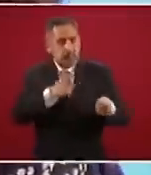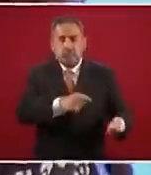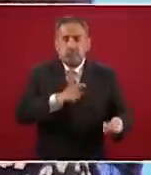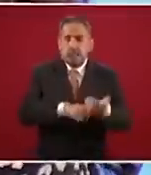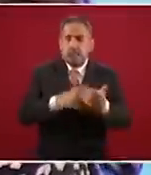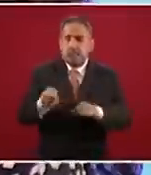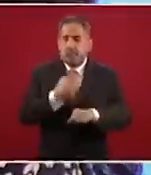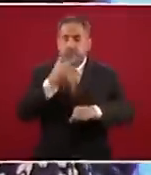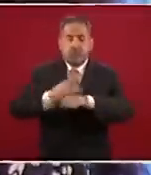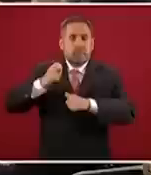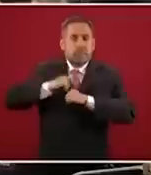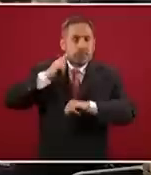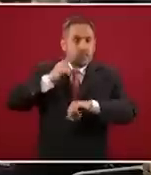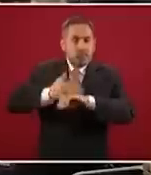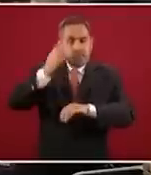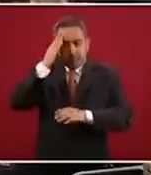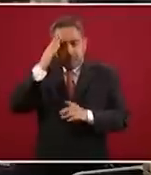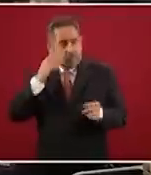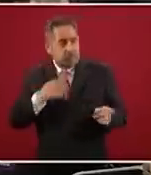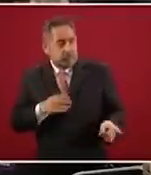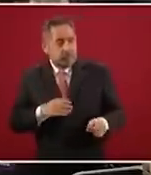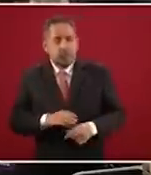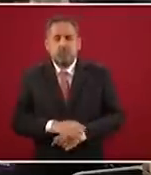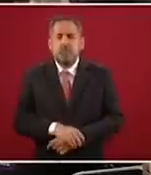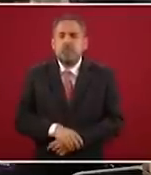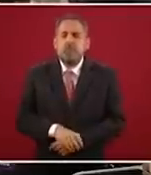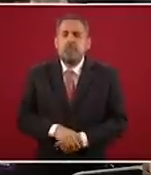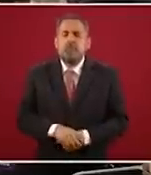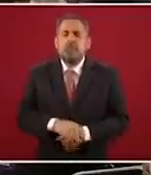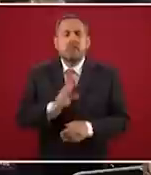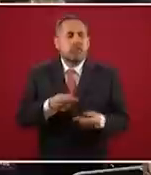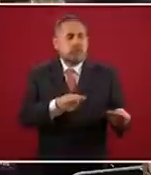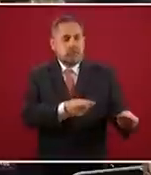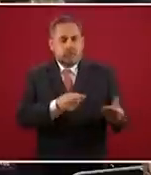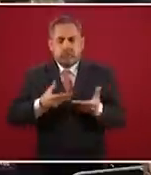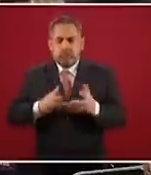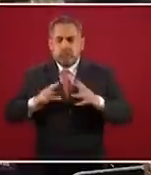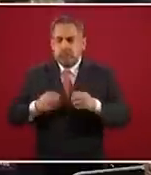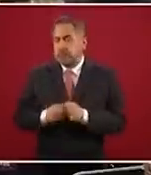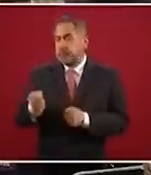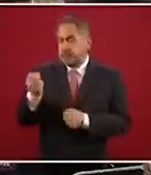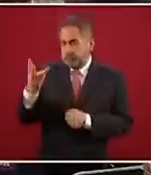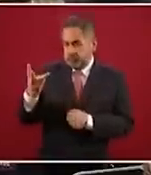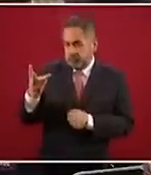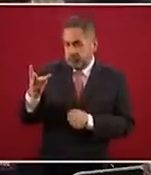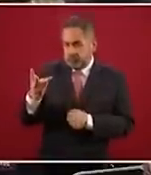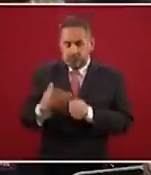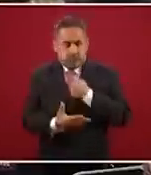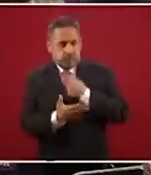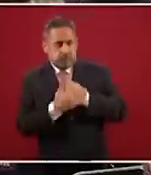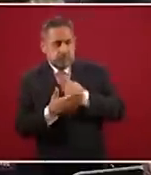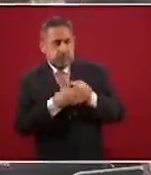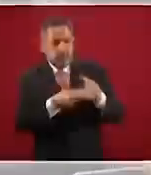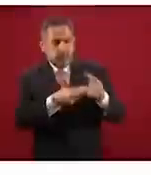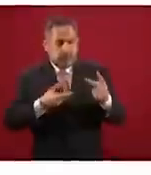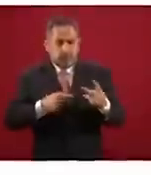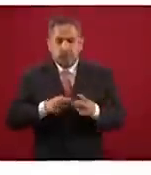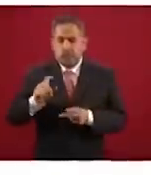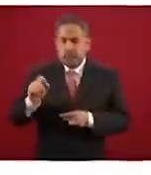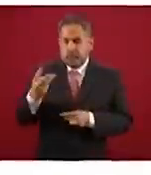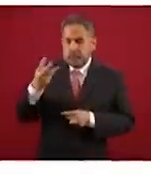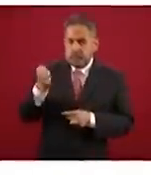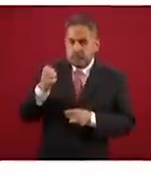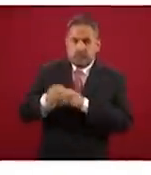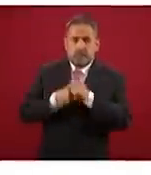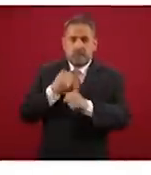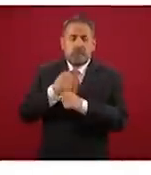secretarios generales, podemos informar lo siguiente. Hemos recibido a la fecha 3. En la primera, el 23 de enero